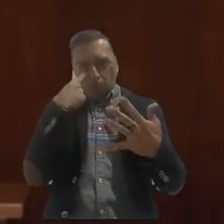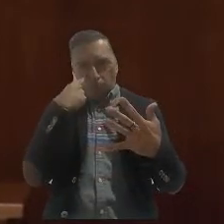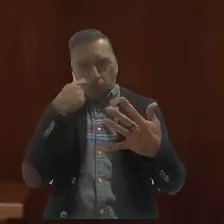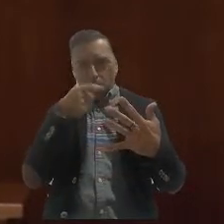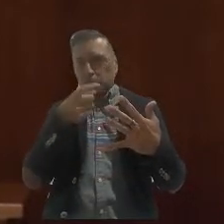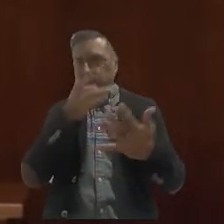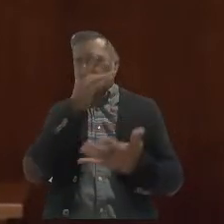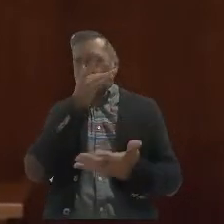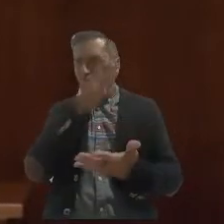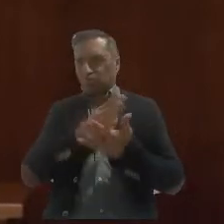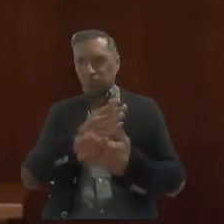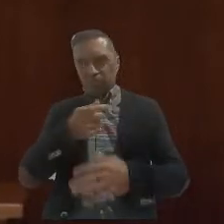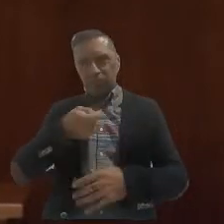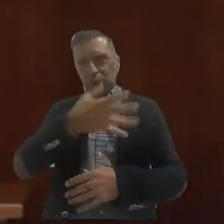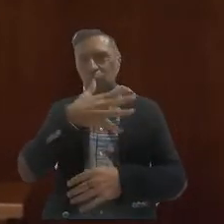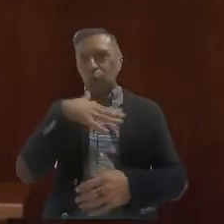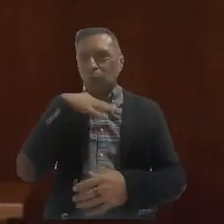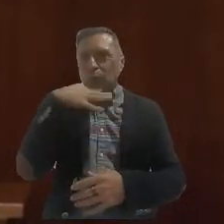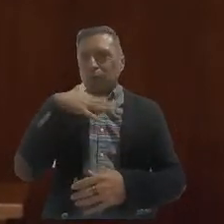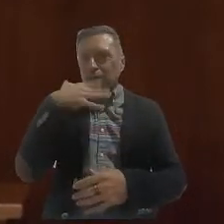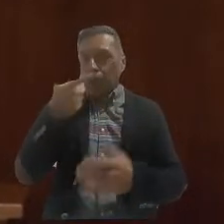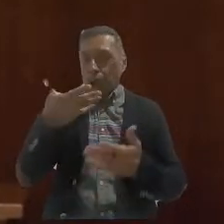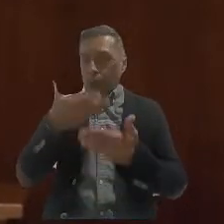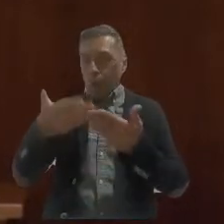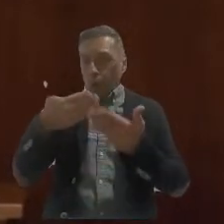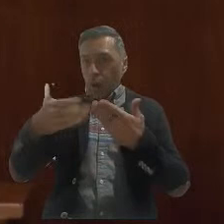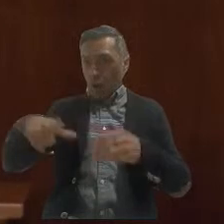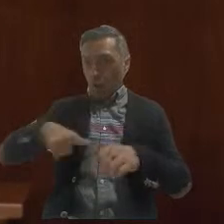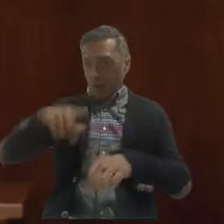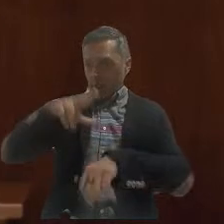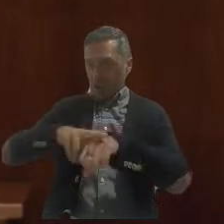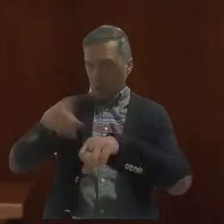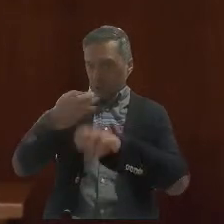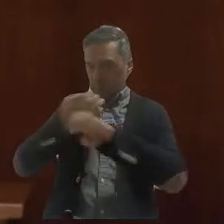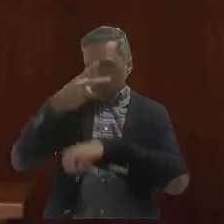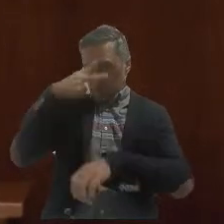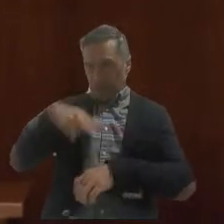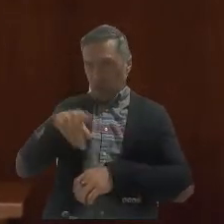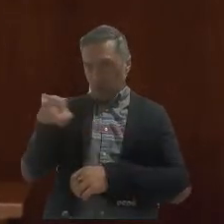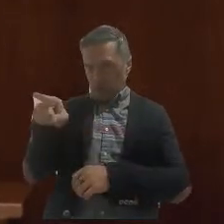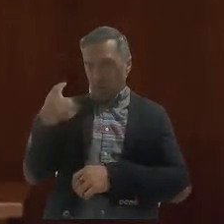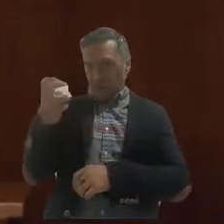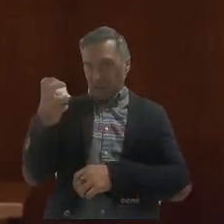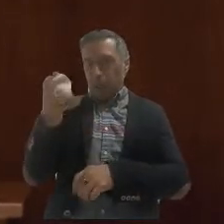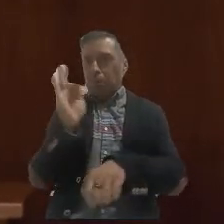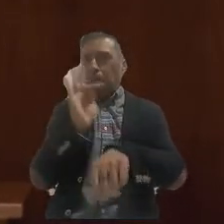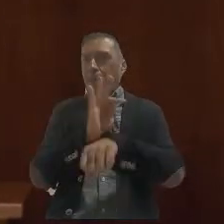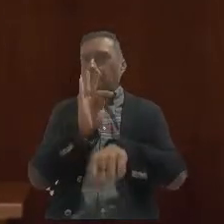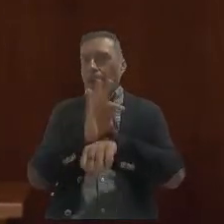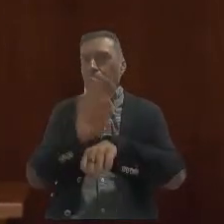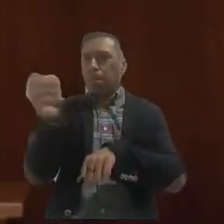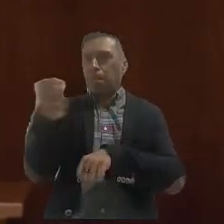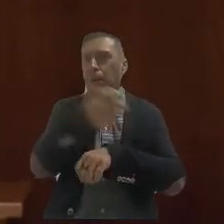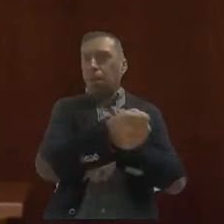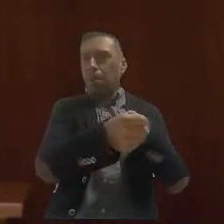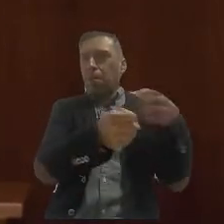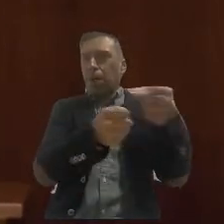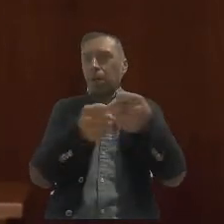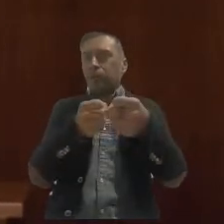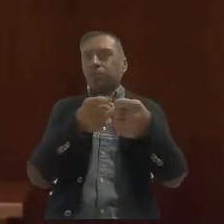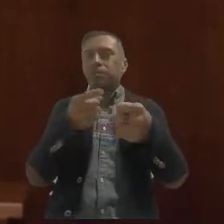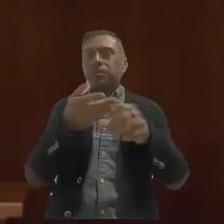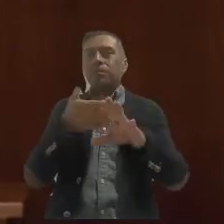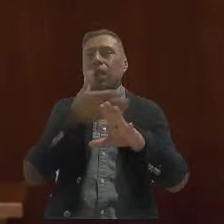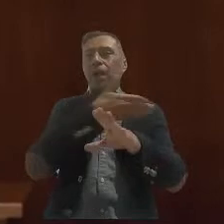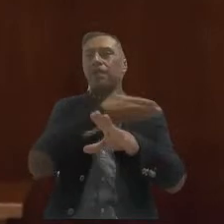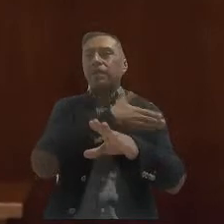quien a muchos de ellos el gobernador actual los ha impuesto con el aval de muchos legisladores que en las legislaturas